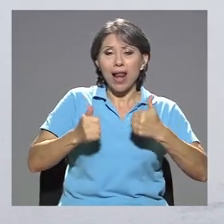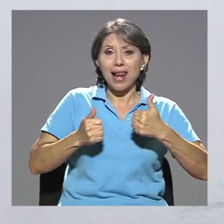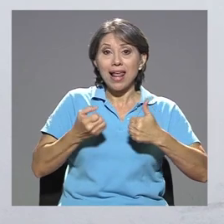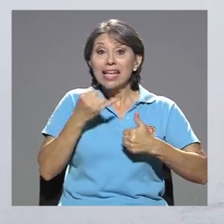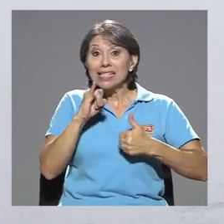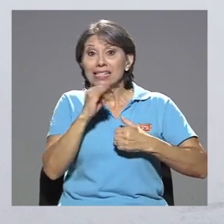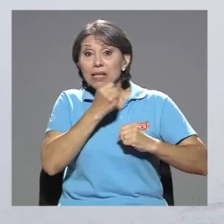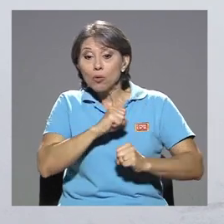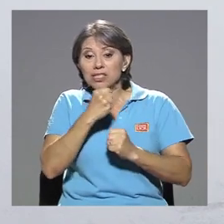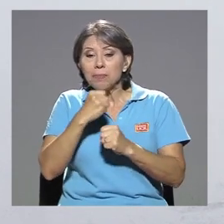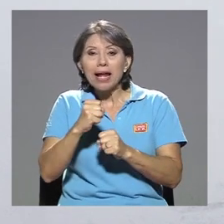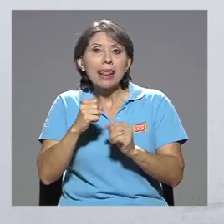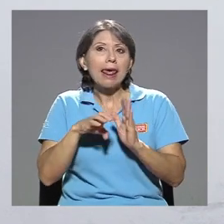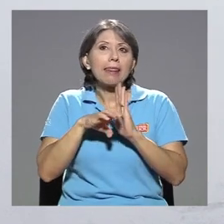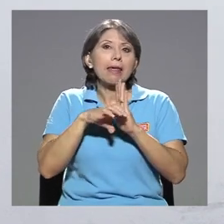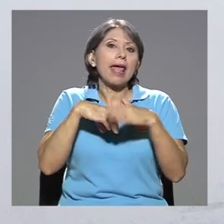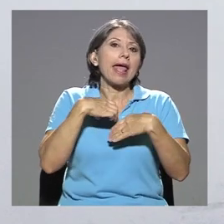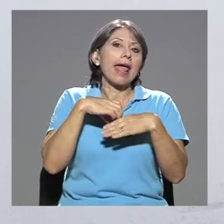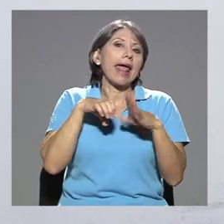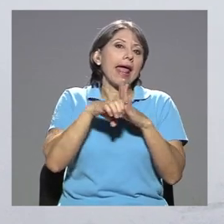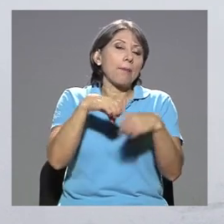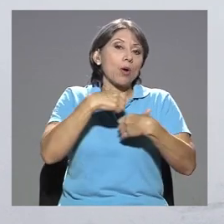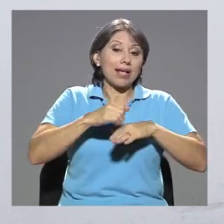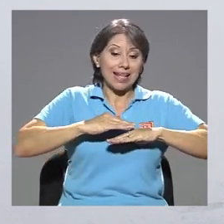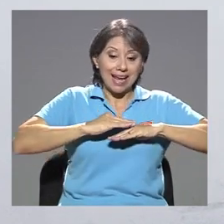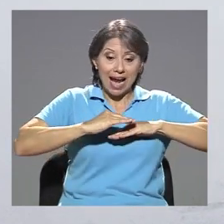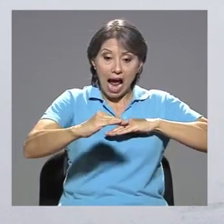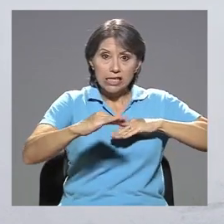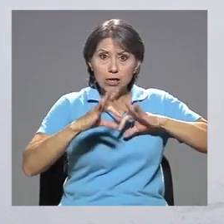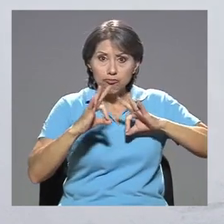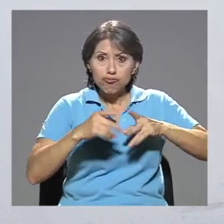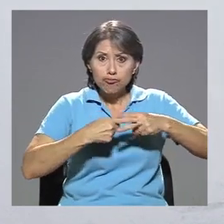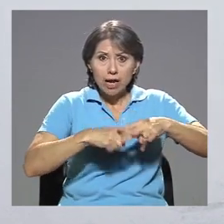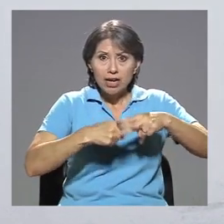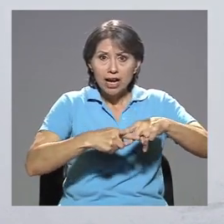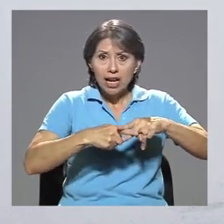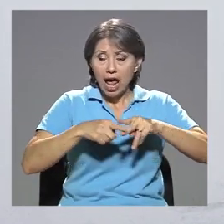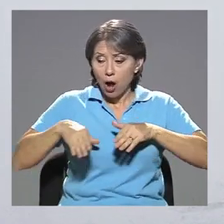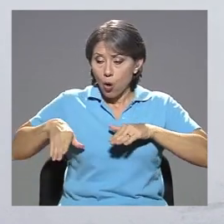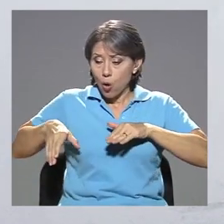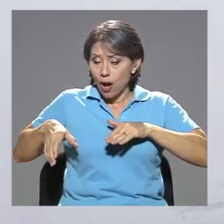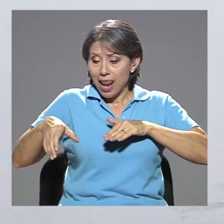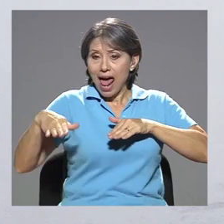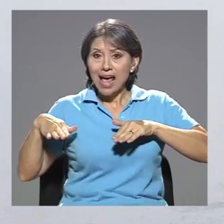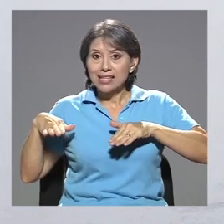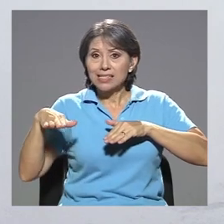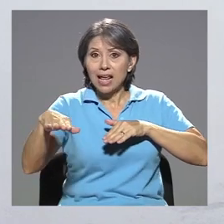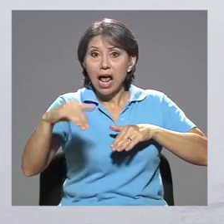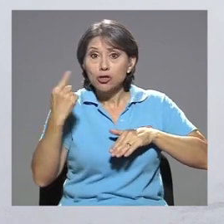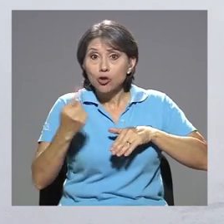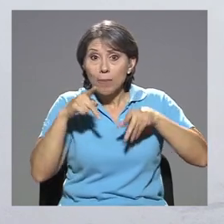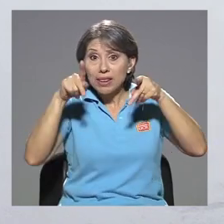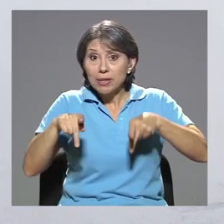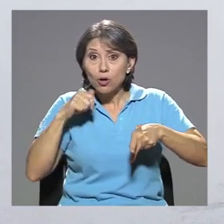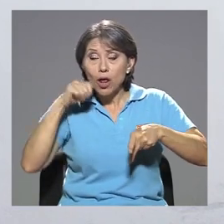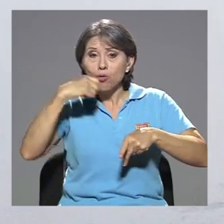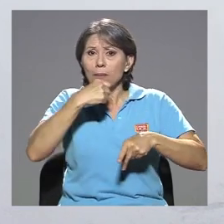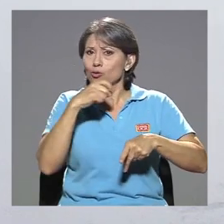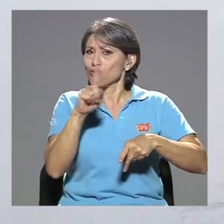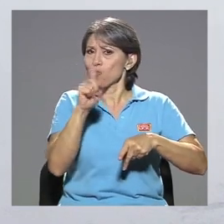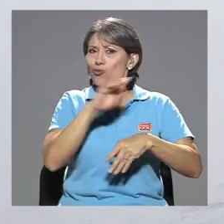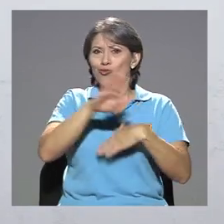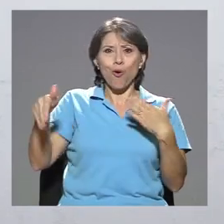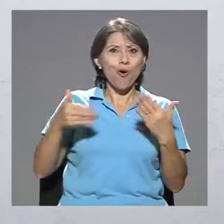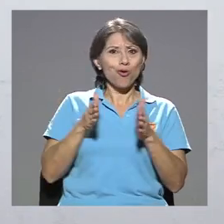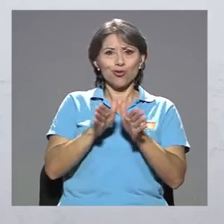municipalidad de regla alguna acera o alguna calle no solamente la persona adulta mayor va a tener ese beneficio de pasar por ahí sino